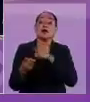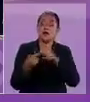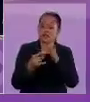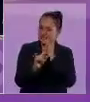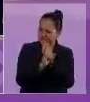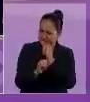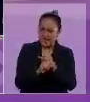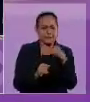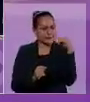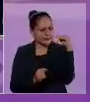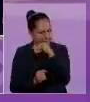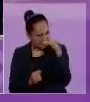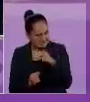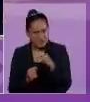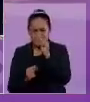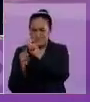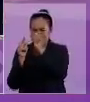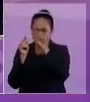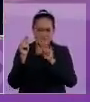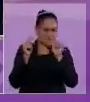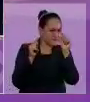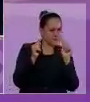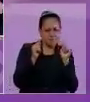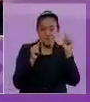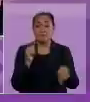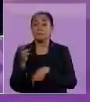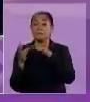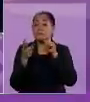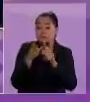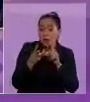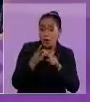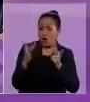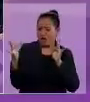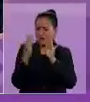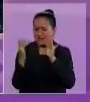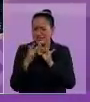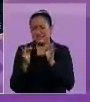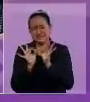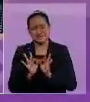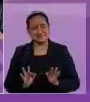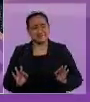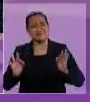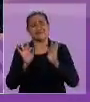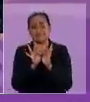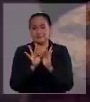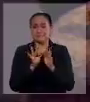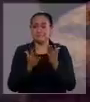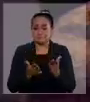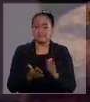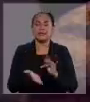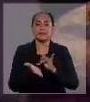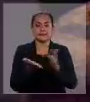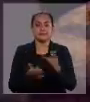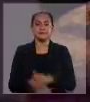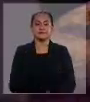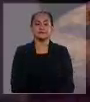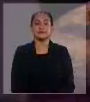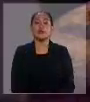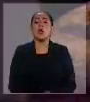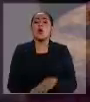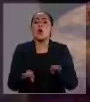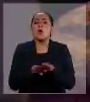en todos los puntos que he señalado. Tener un México conectado es fundamental. ¿Cómo? Gracias, candidato. Candidato Rodríguez Calderón,